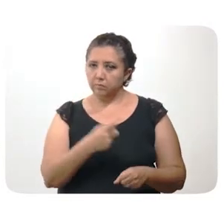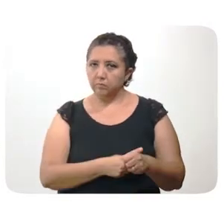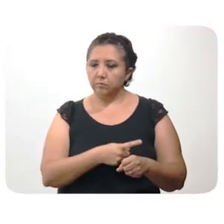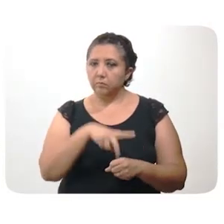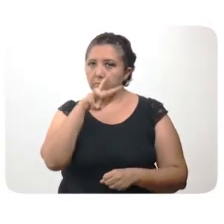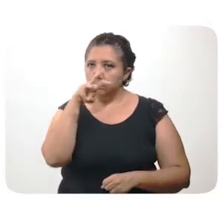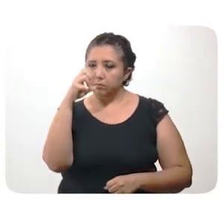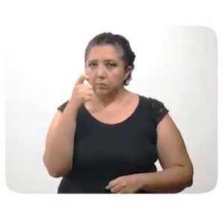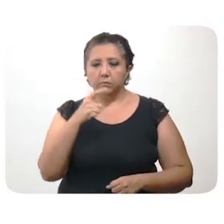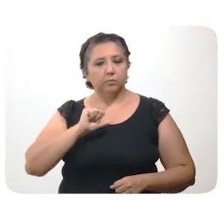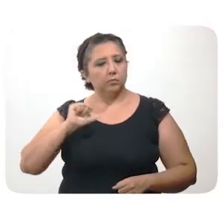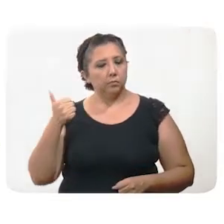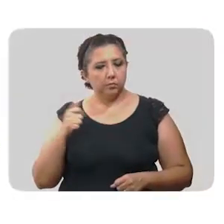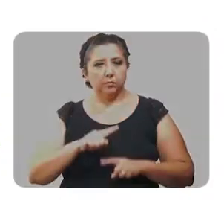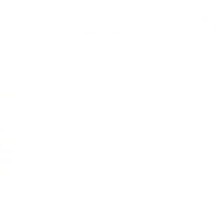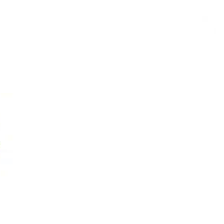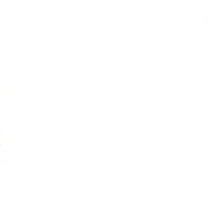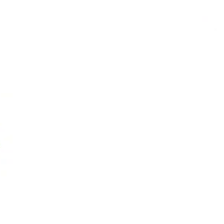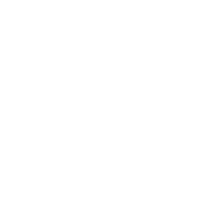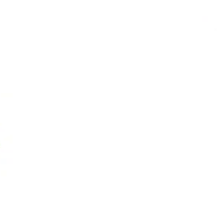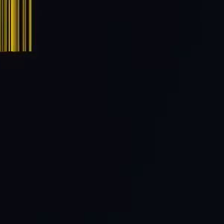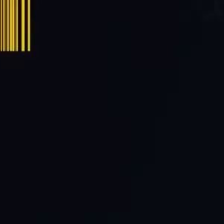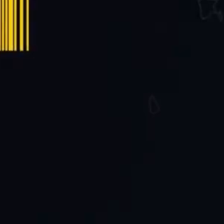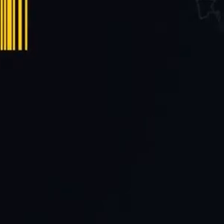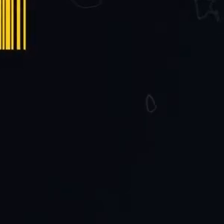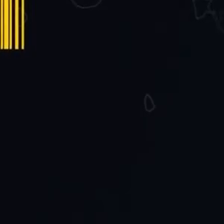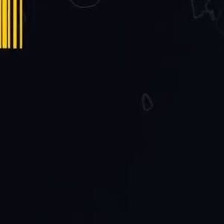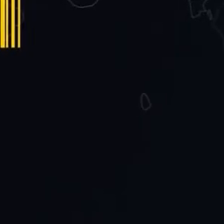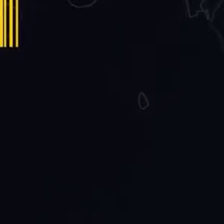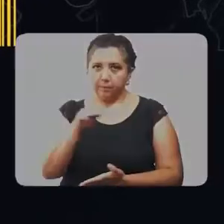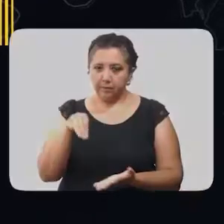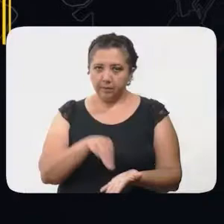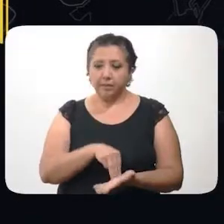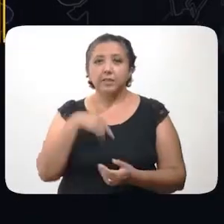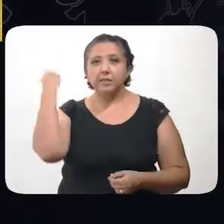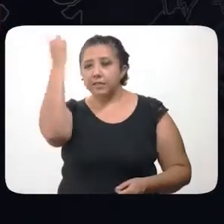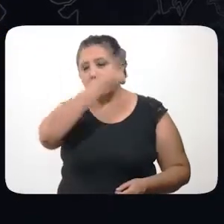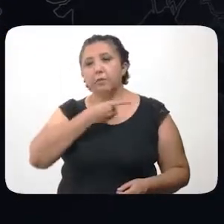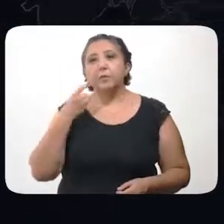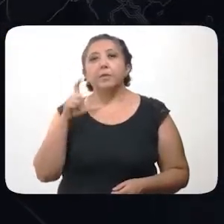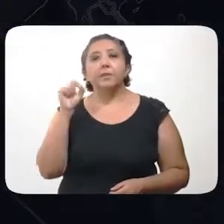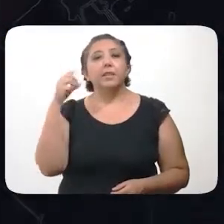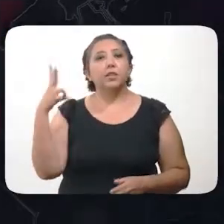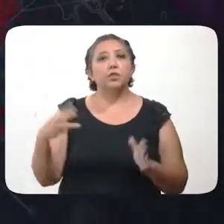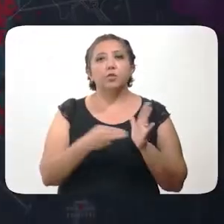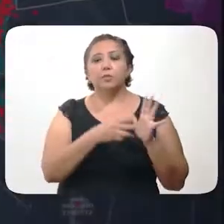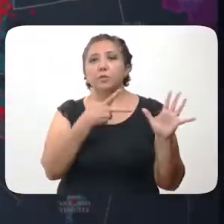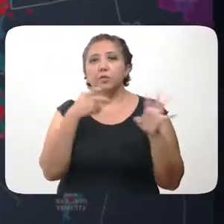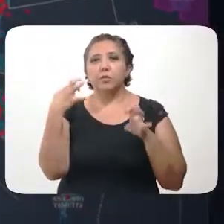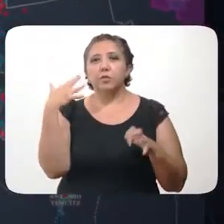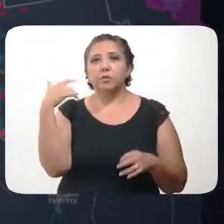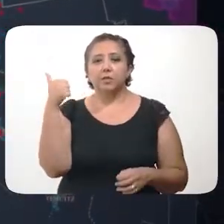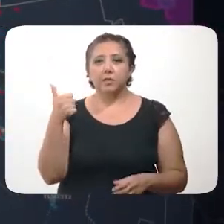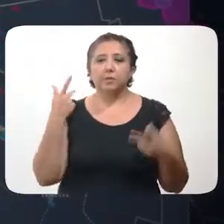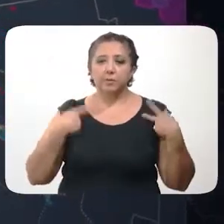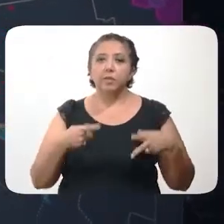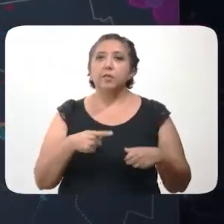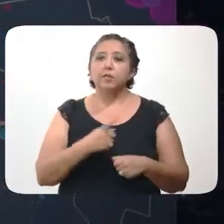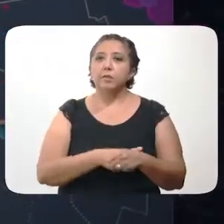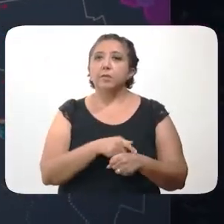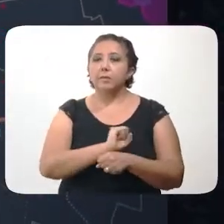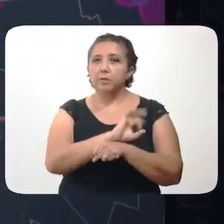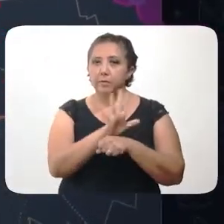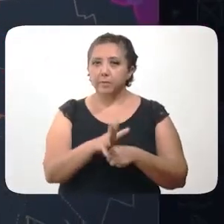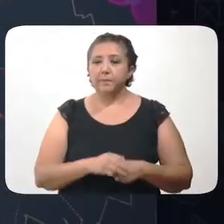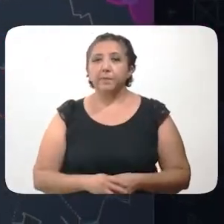positivos, 307 son de otro país u otro estado. Específicamente en Mérida se han diagnosticado 22.856 personas